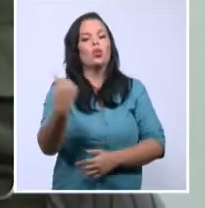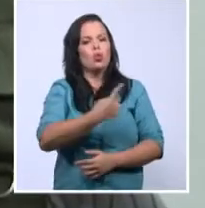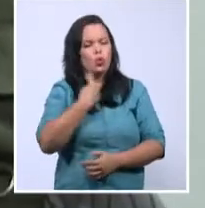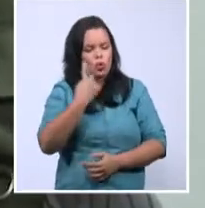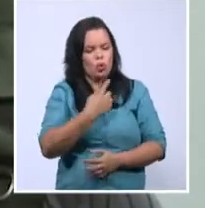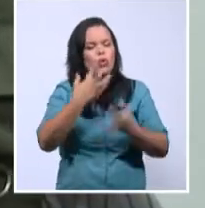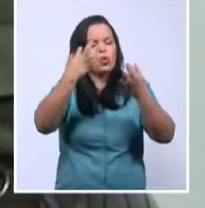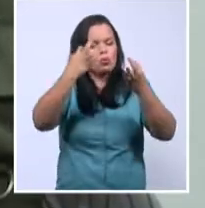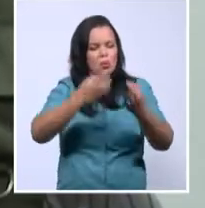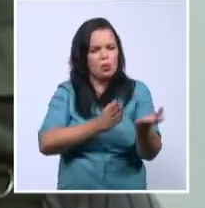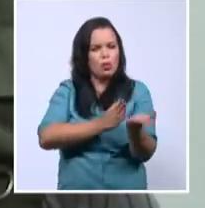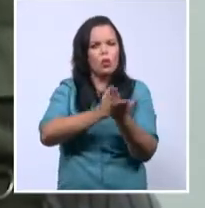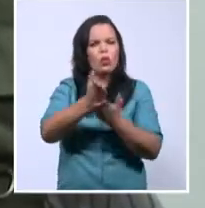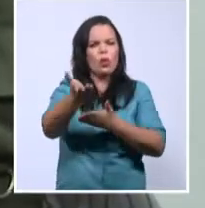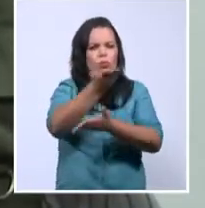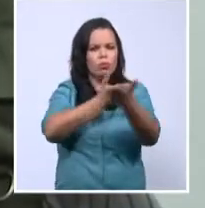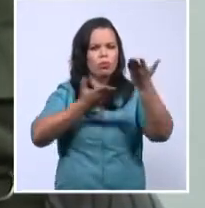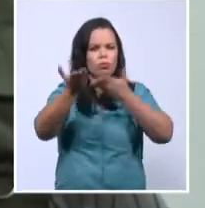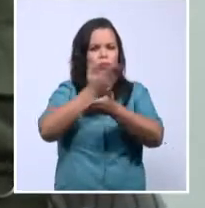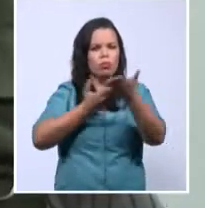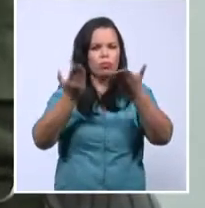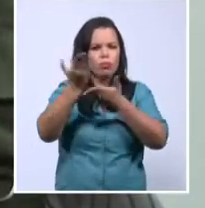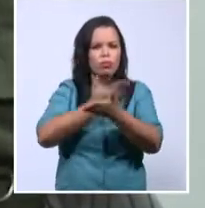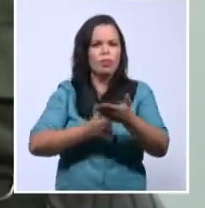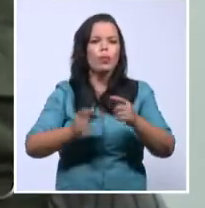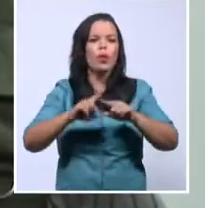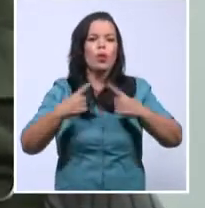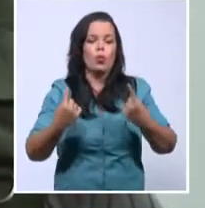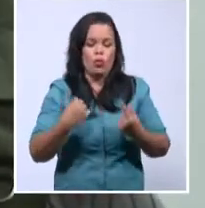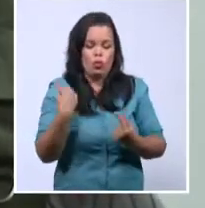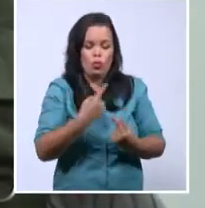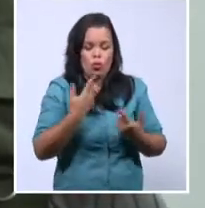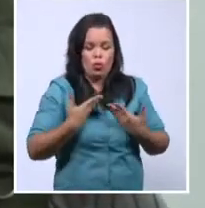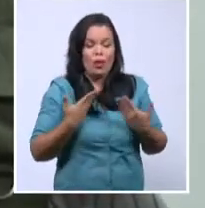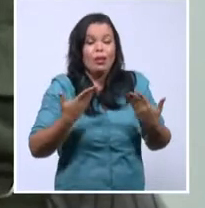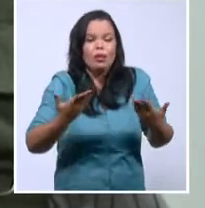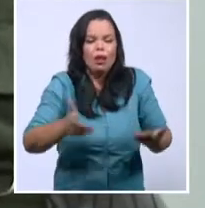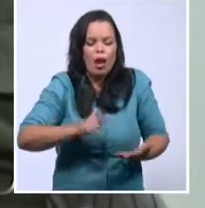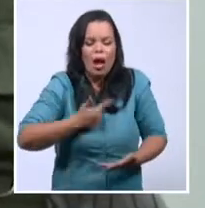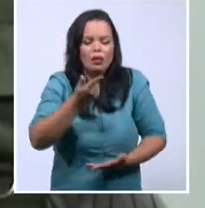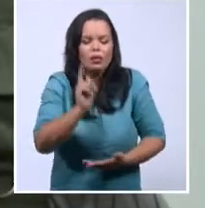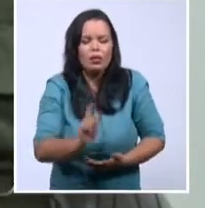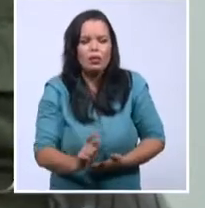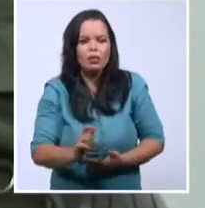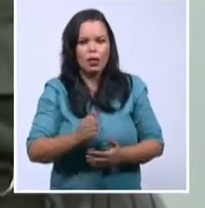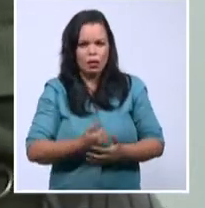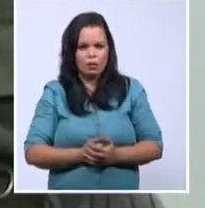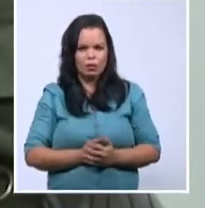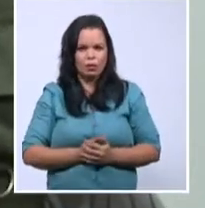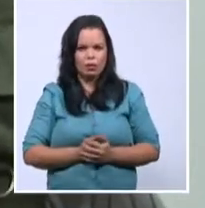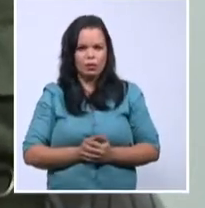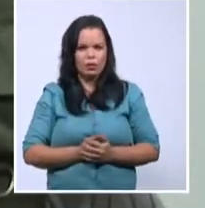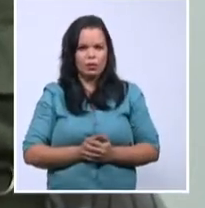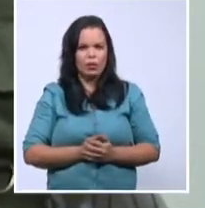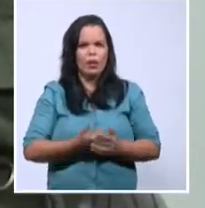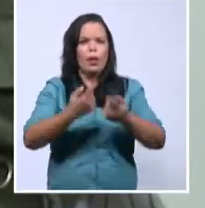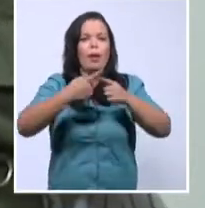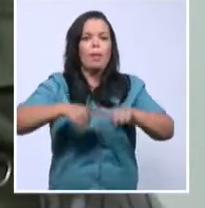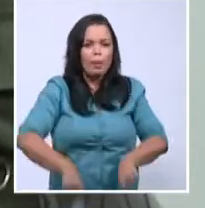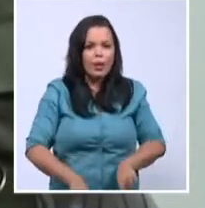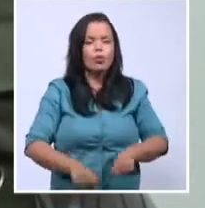principio es el sentido de nuestra existencia, nos debemos a los artistas y a los creadores, pero también exigimos de ese movimiento